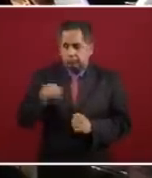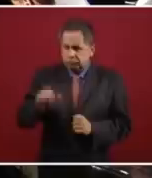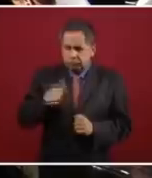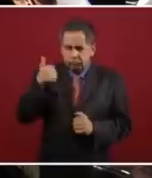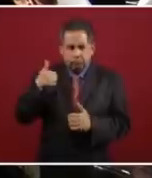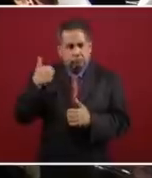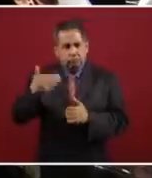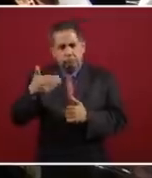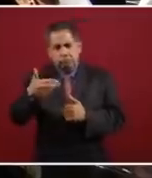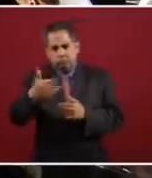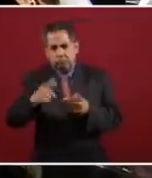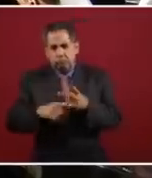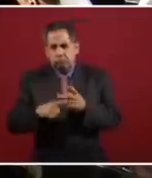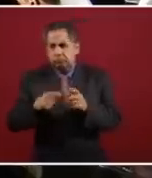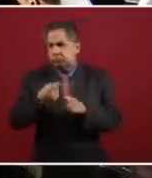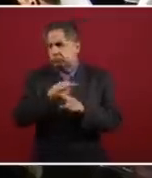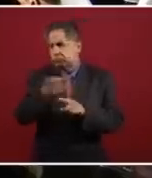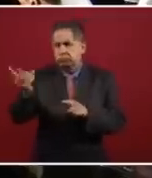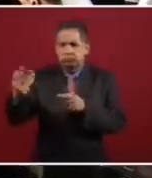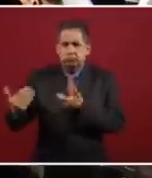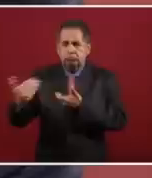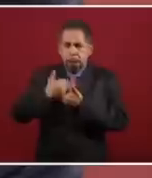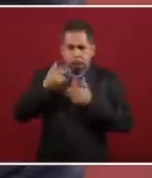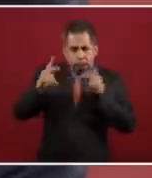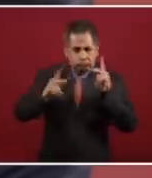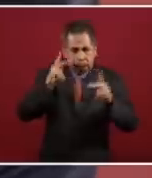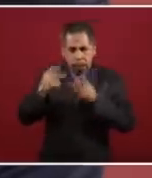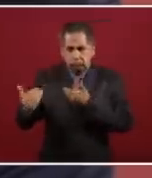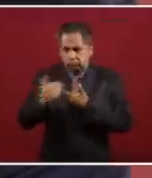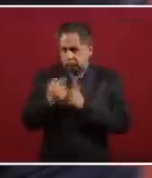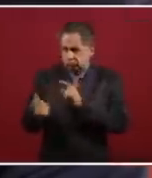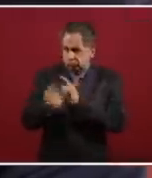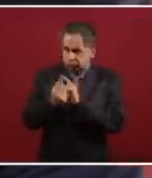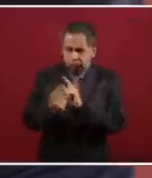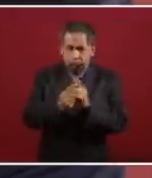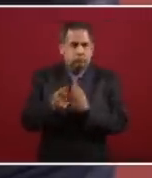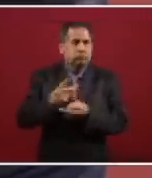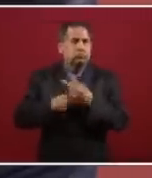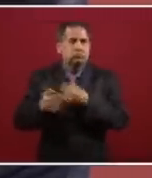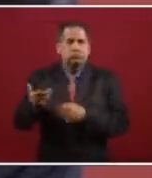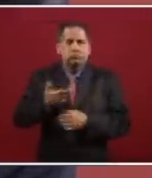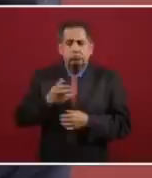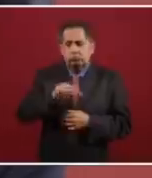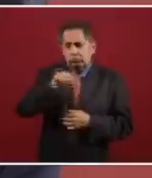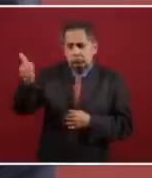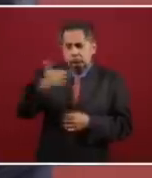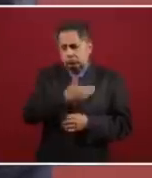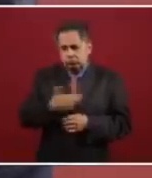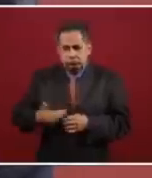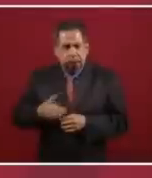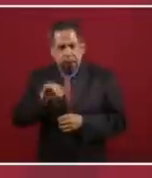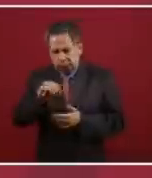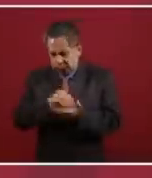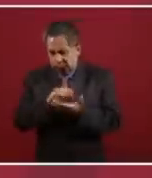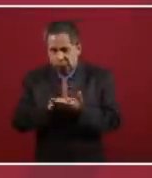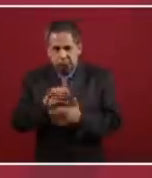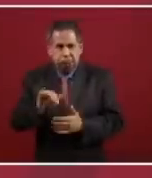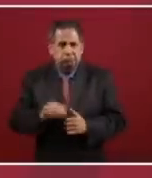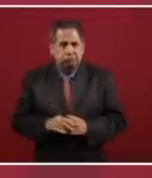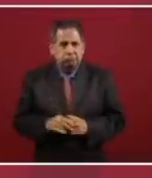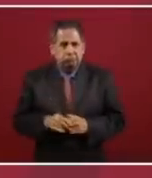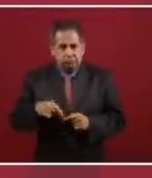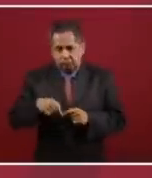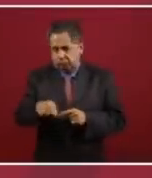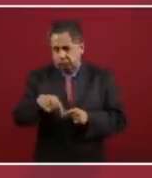otras visitas, vamos a recibir a otros presidentes en